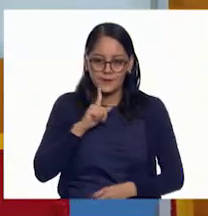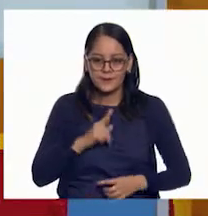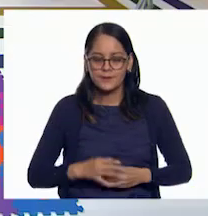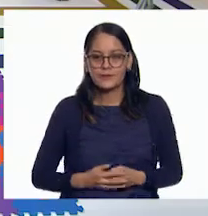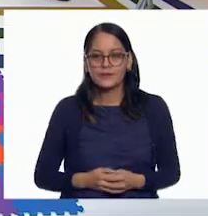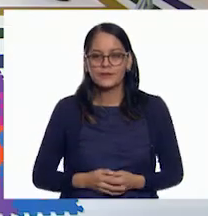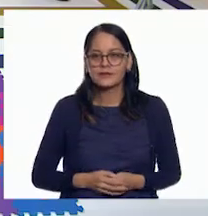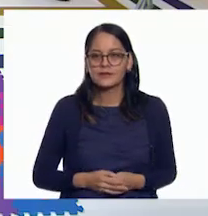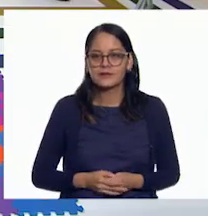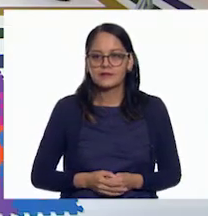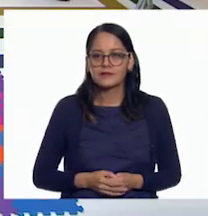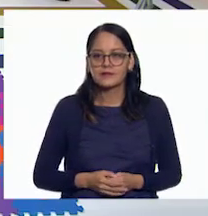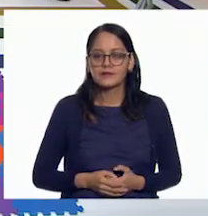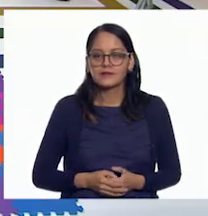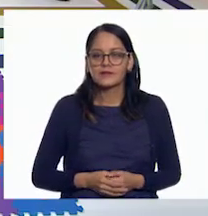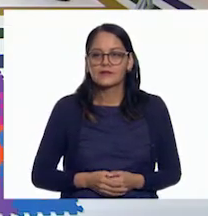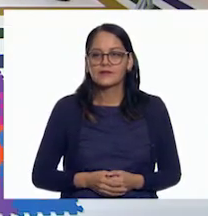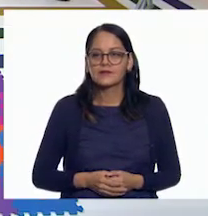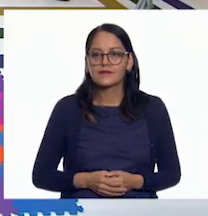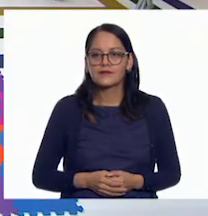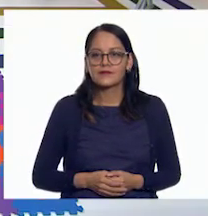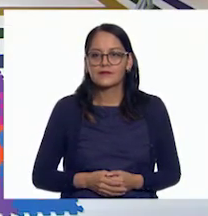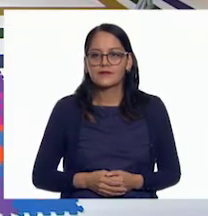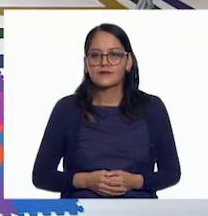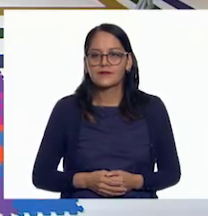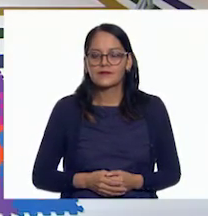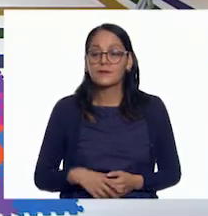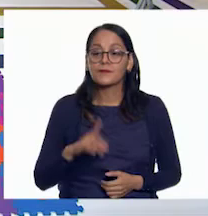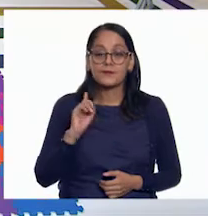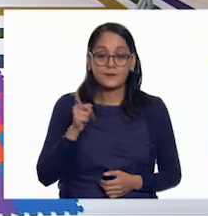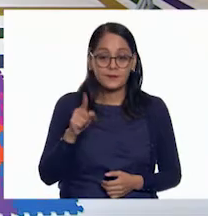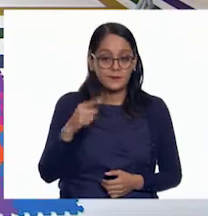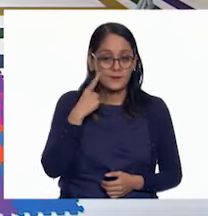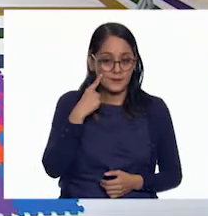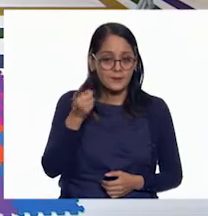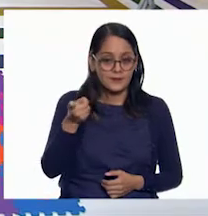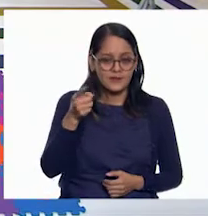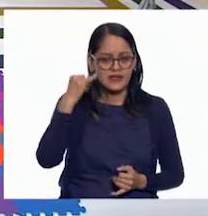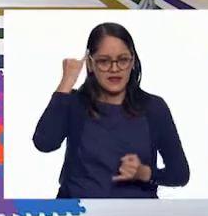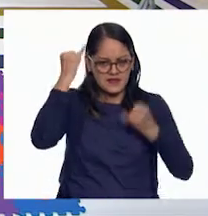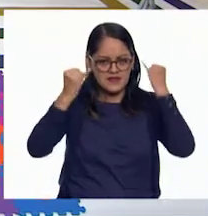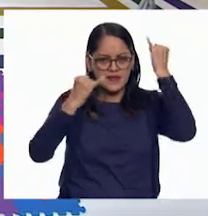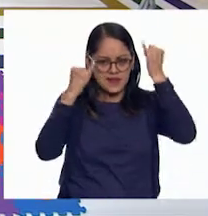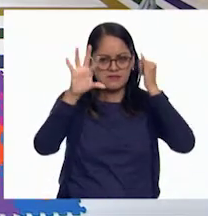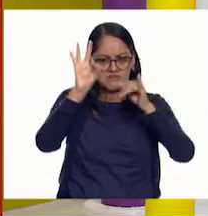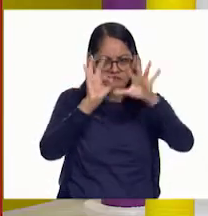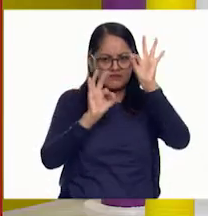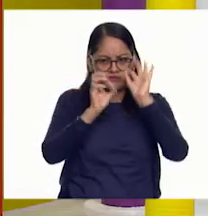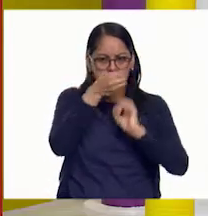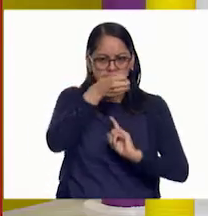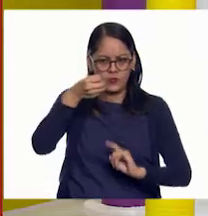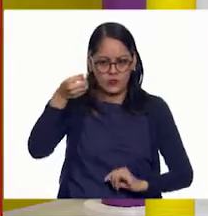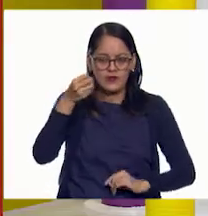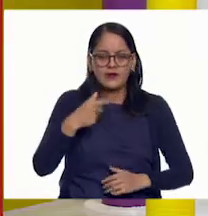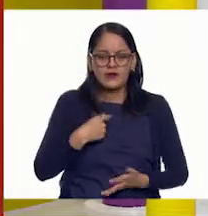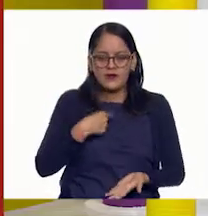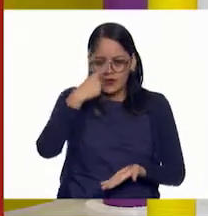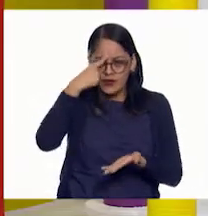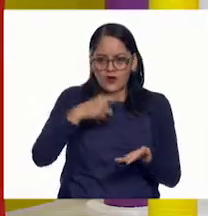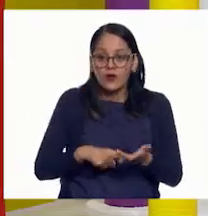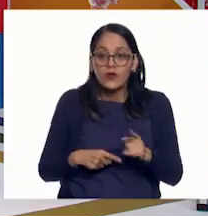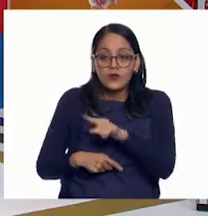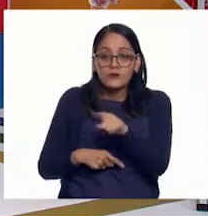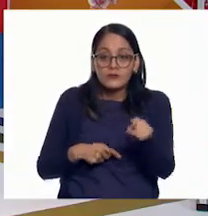abuelita. Ujú. Fíjense muy bien todas las ideas que tenemos. Yo creo ustedes,